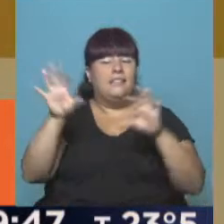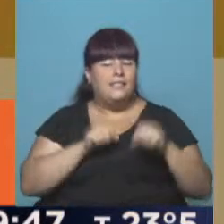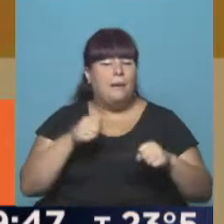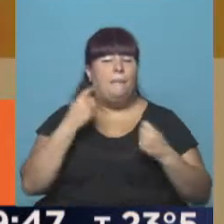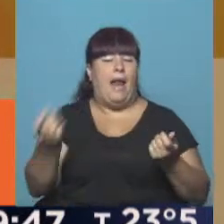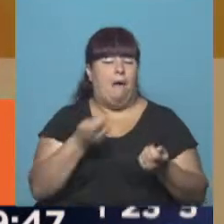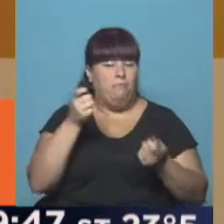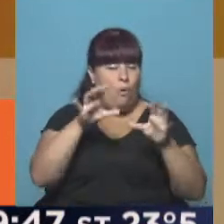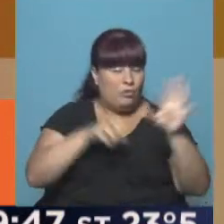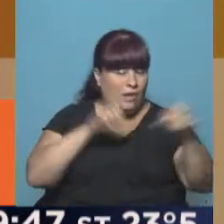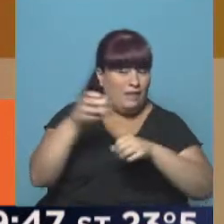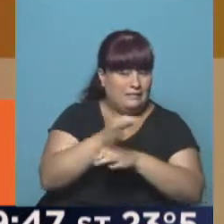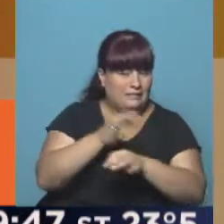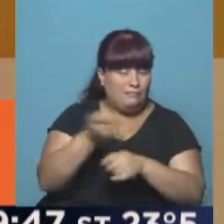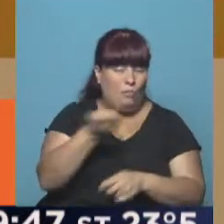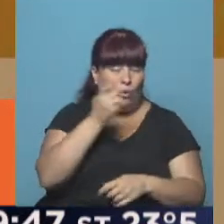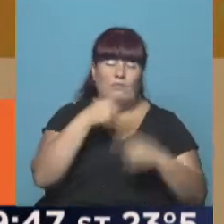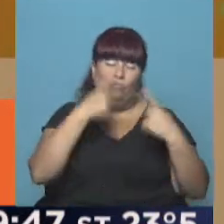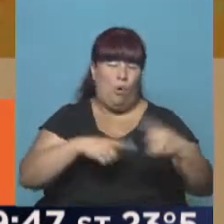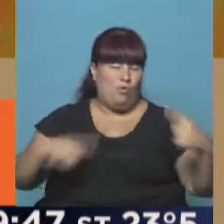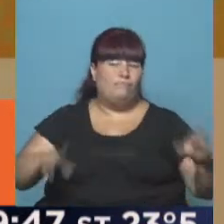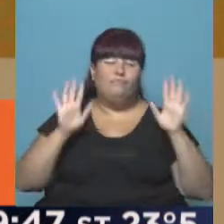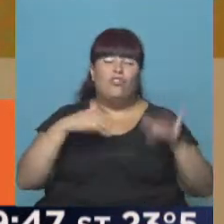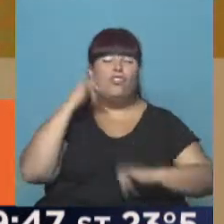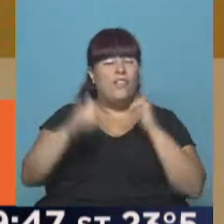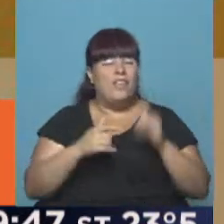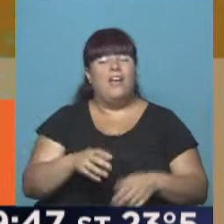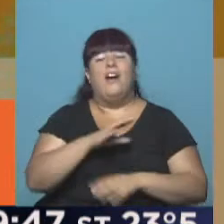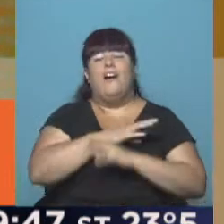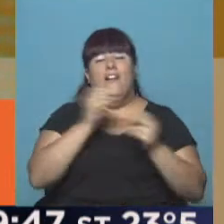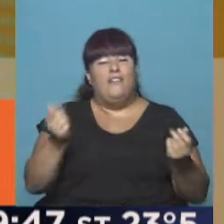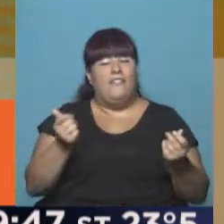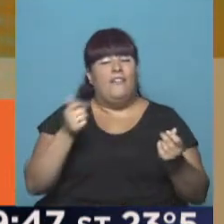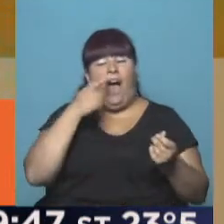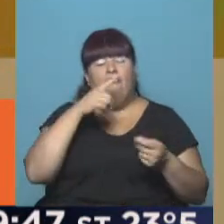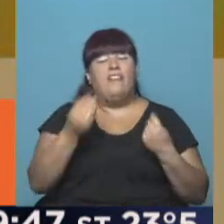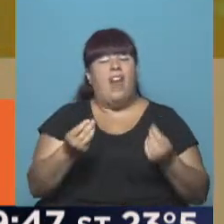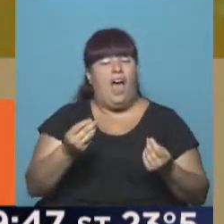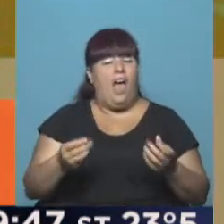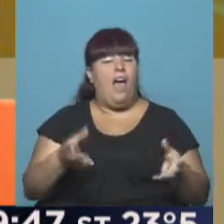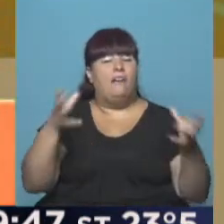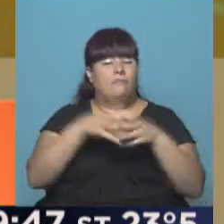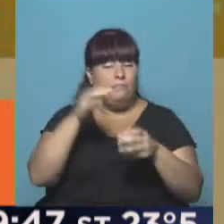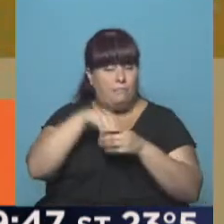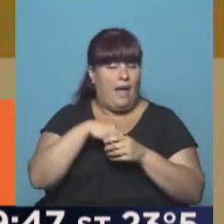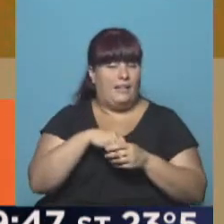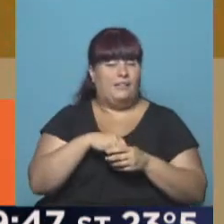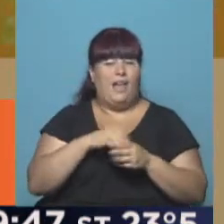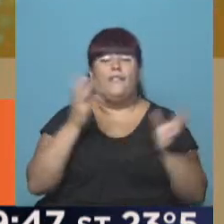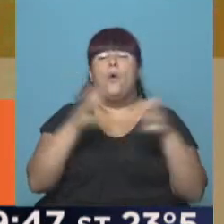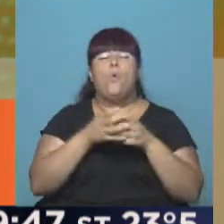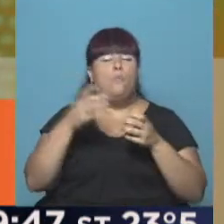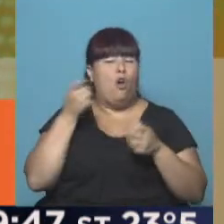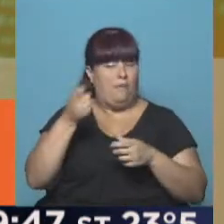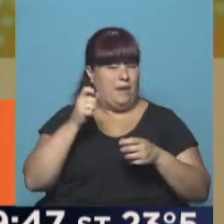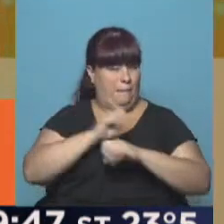la prostitución, etc. Lo que digo es, terminan además formando parte de organizaciones